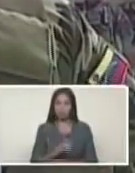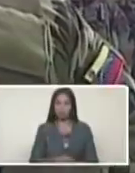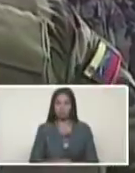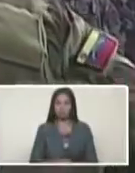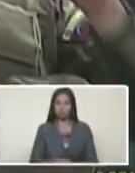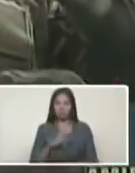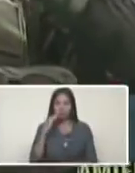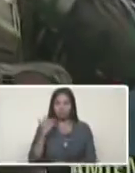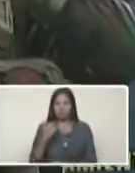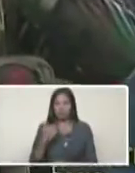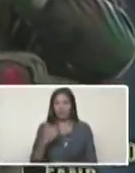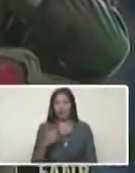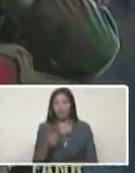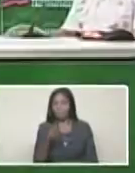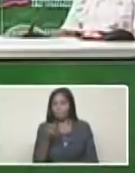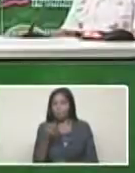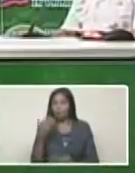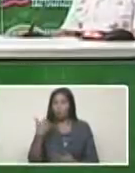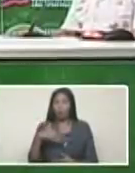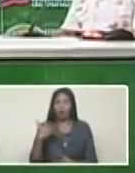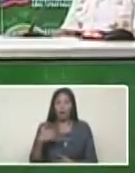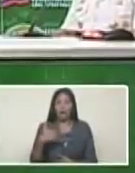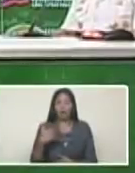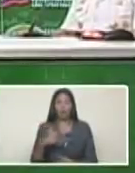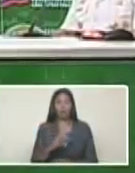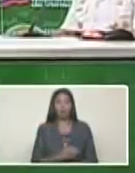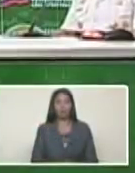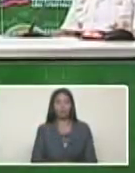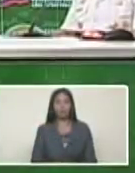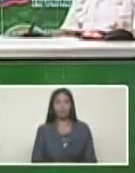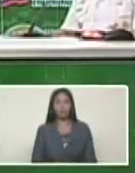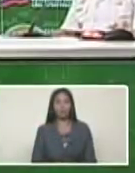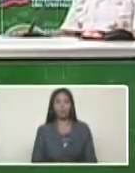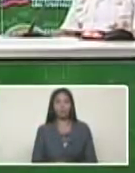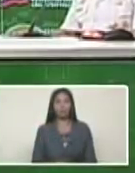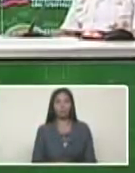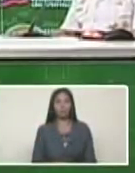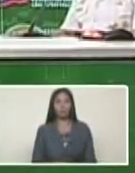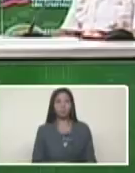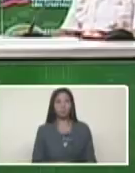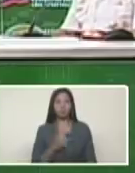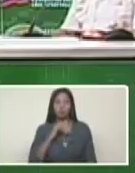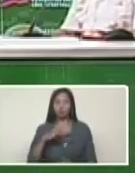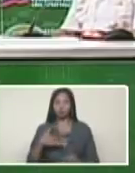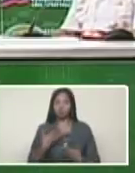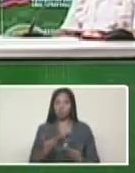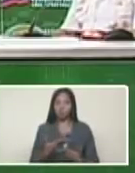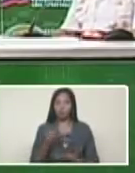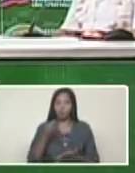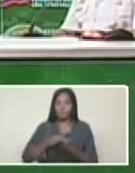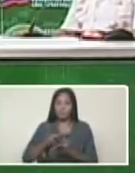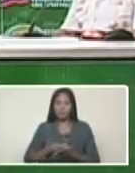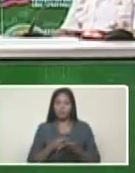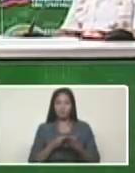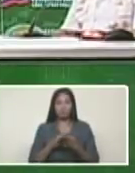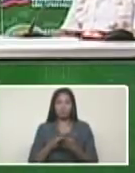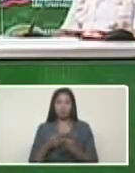caro, un poco cariñoso. Yo estoy dispuesto a hacer esa inversión. No sé si lo trajeron por